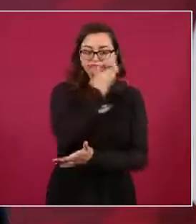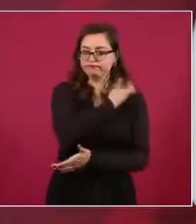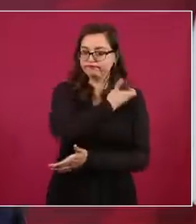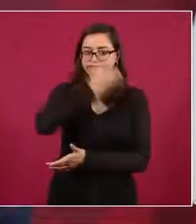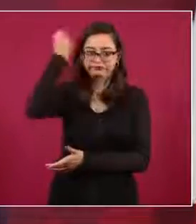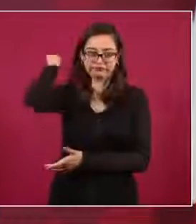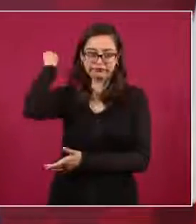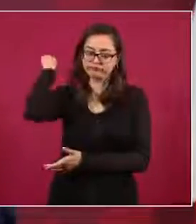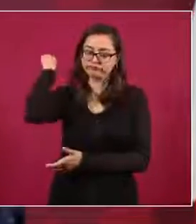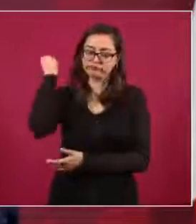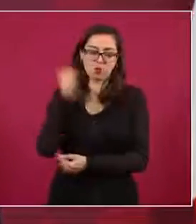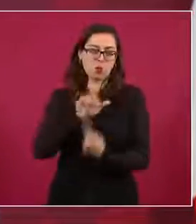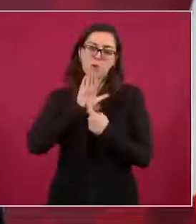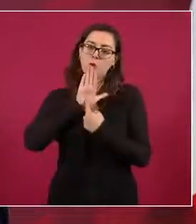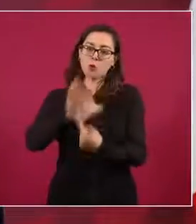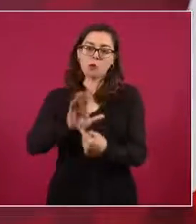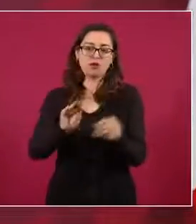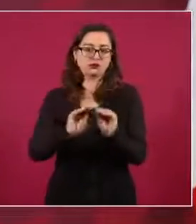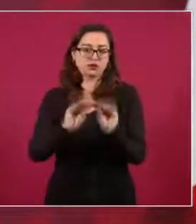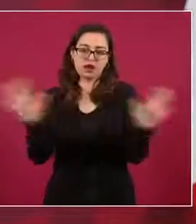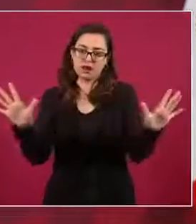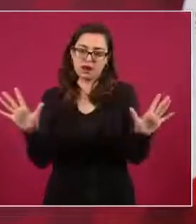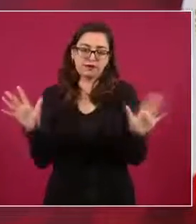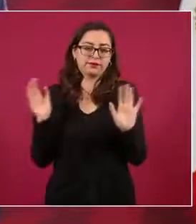No se puede